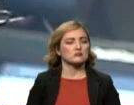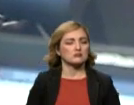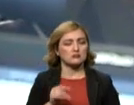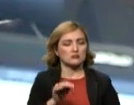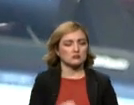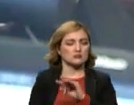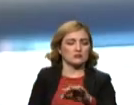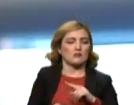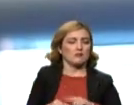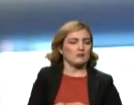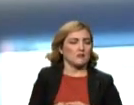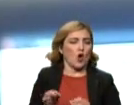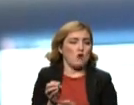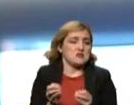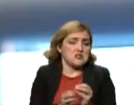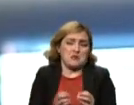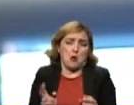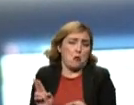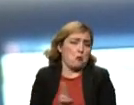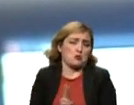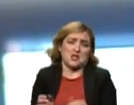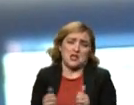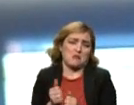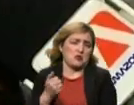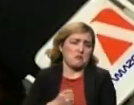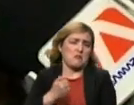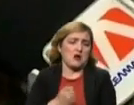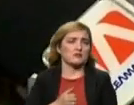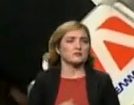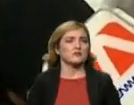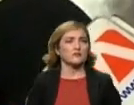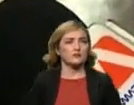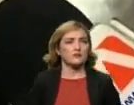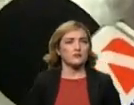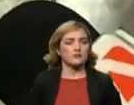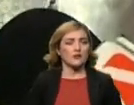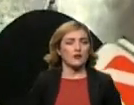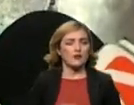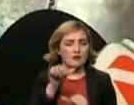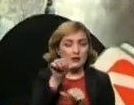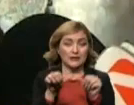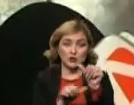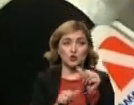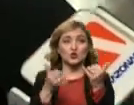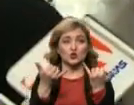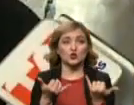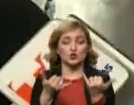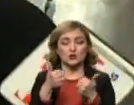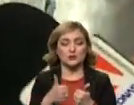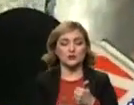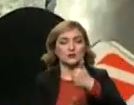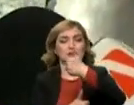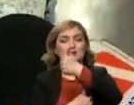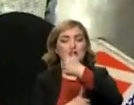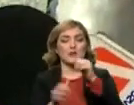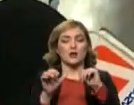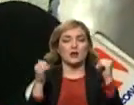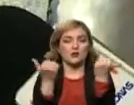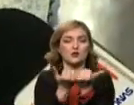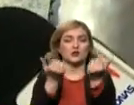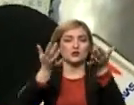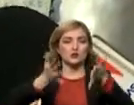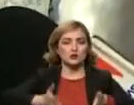alternos podrán disponer de su despacho y equipo de trabajo. Actualmente los asesores y asistentes de estos